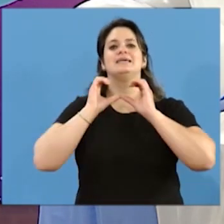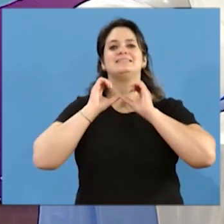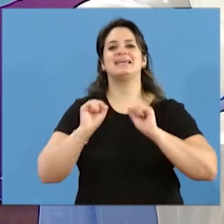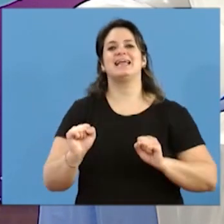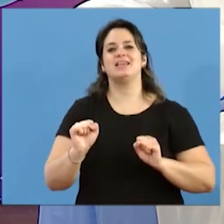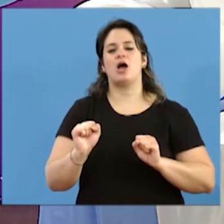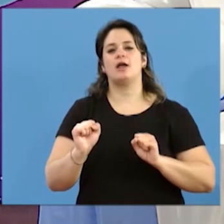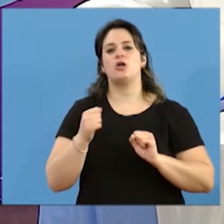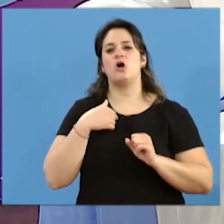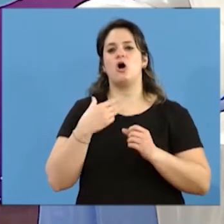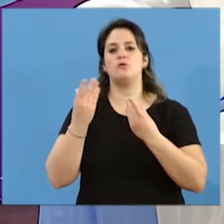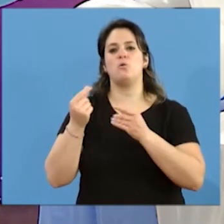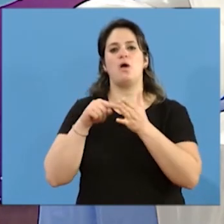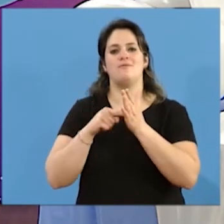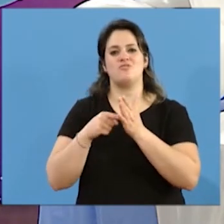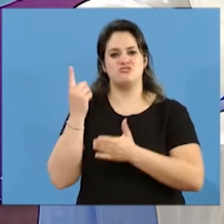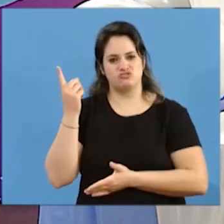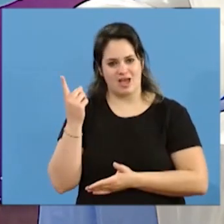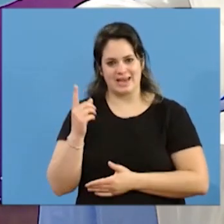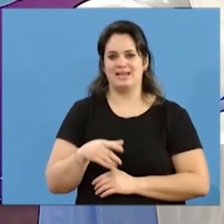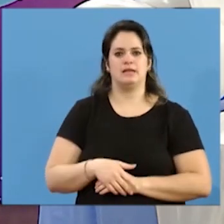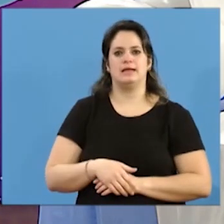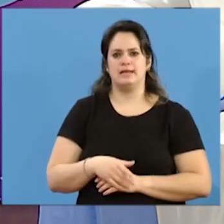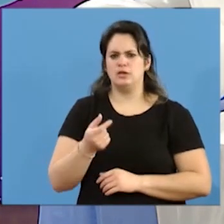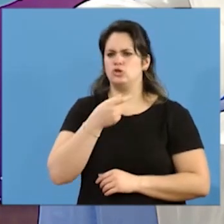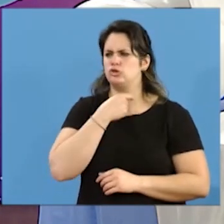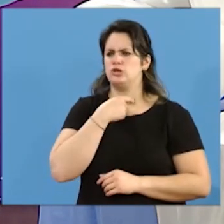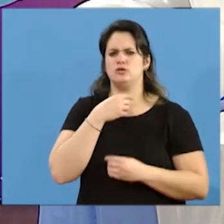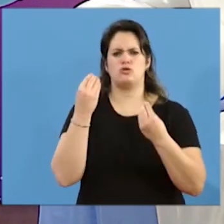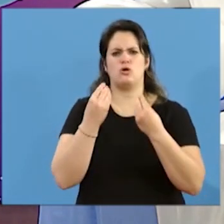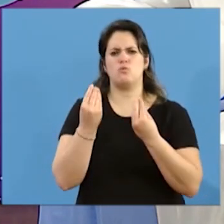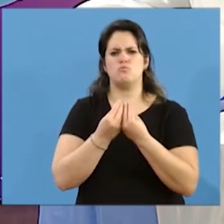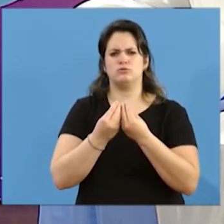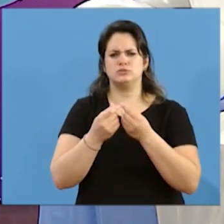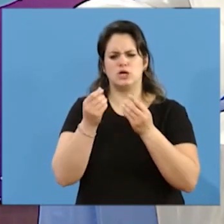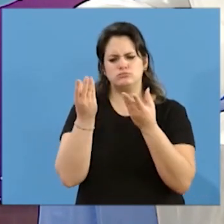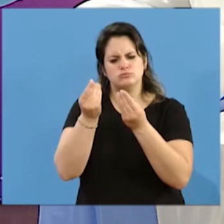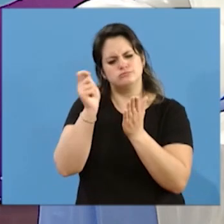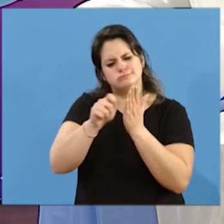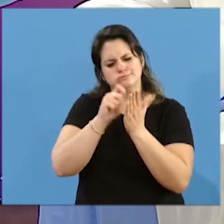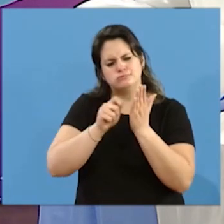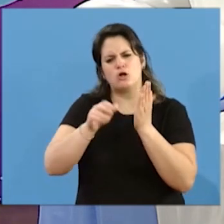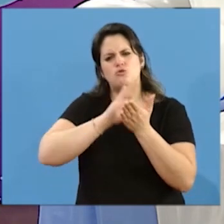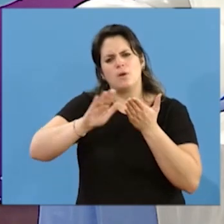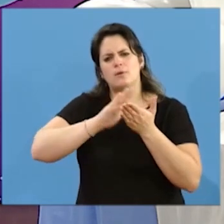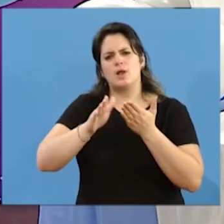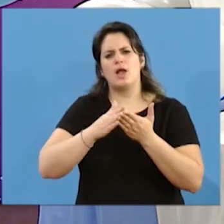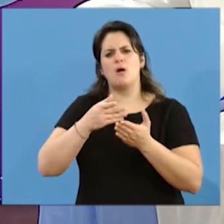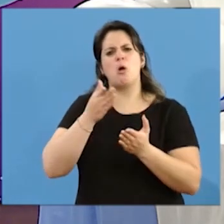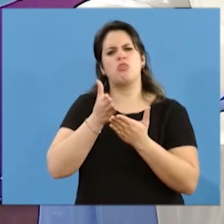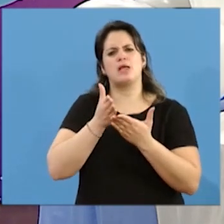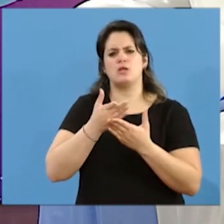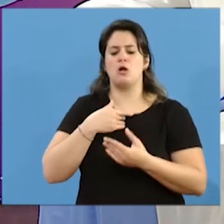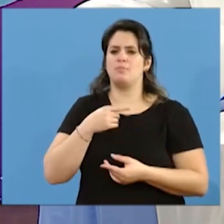consulado en Buenos Aires. Vos sabés que intentó hacer muchas reformas, pero él tenía ideas